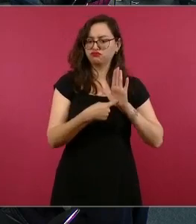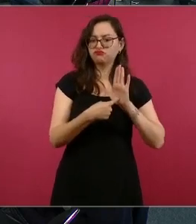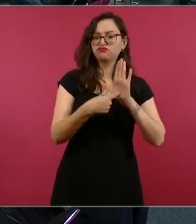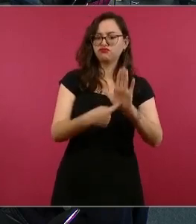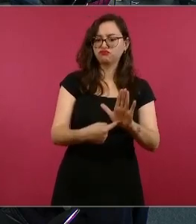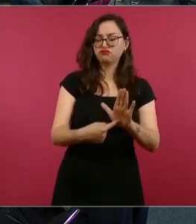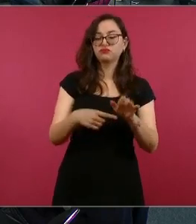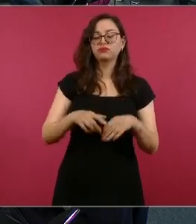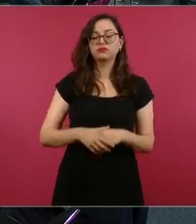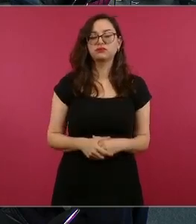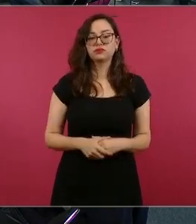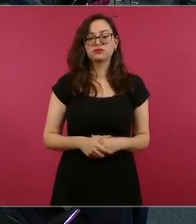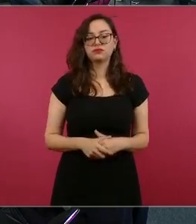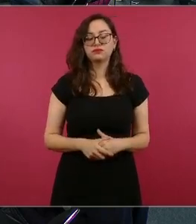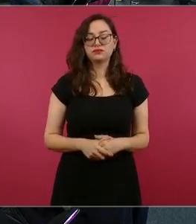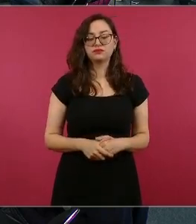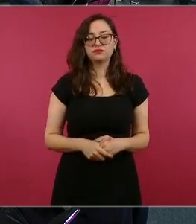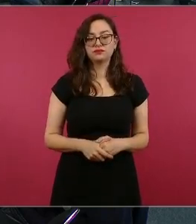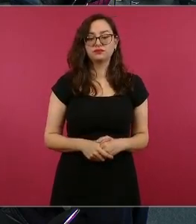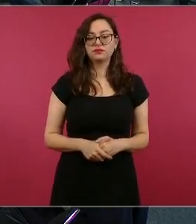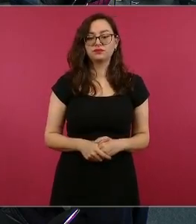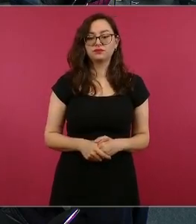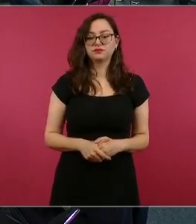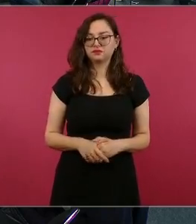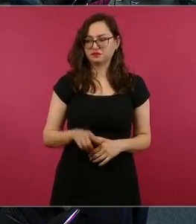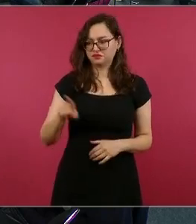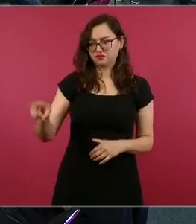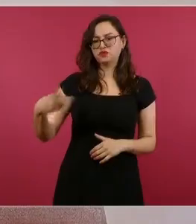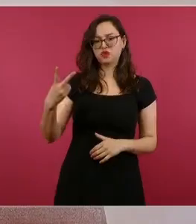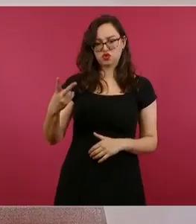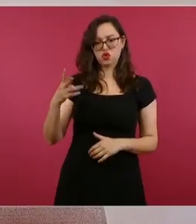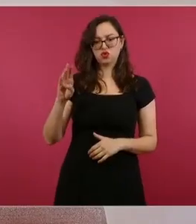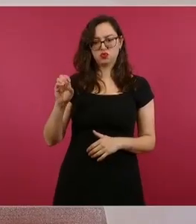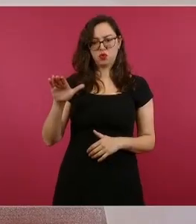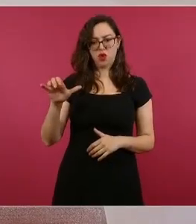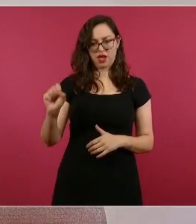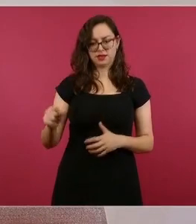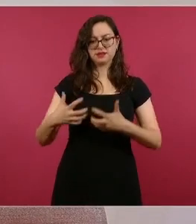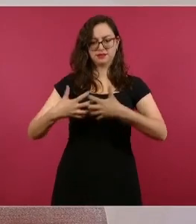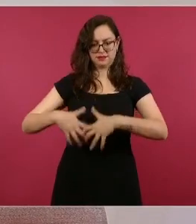el cuadro de la refinería, de Dos Bocas, sí,